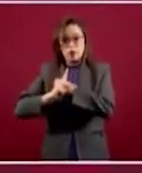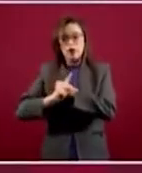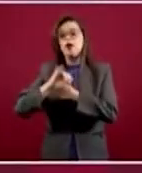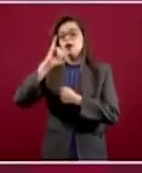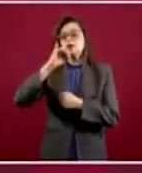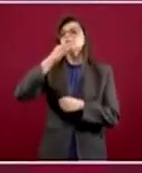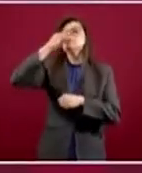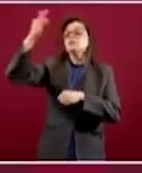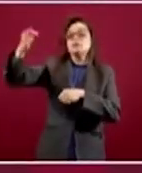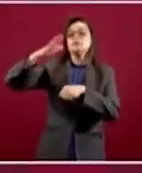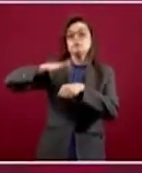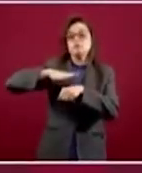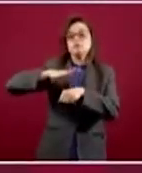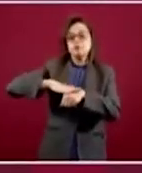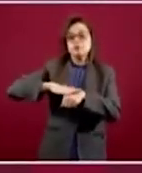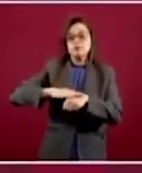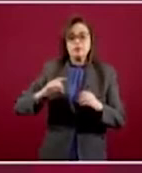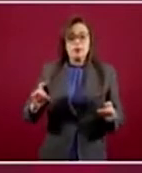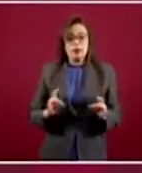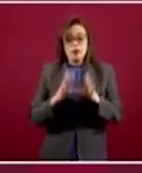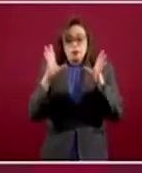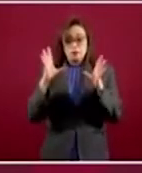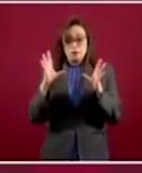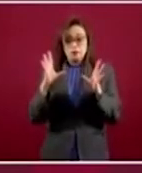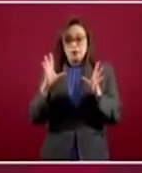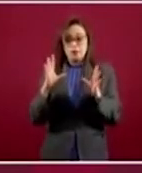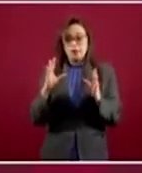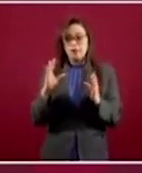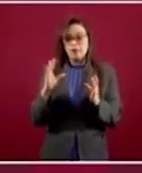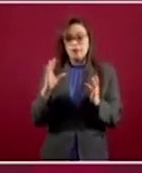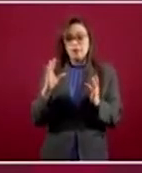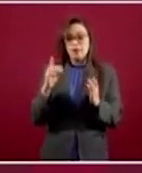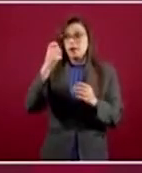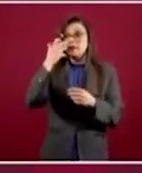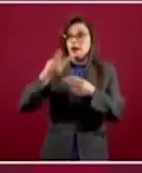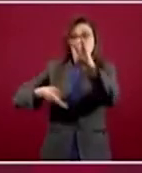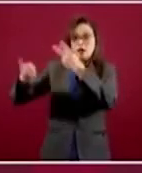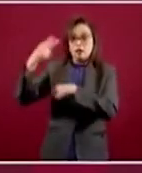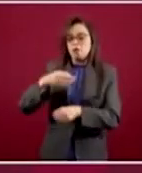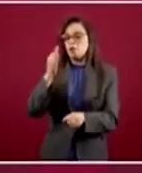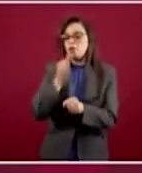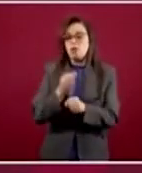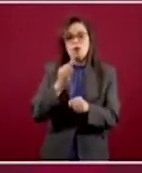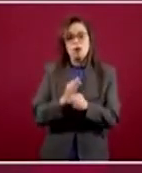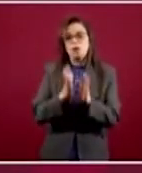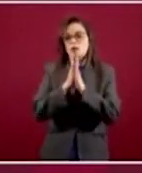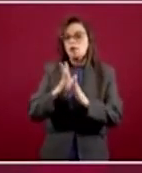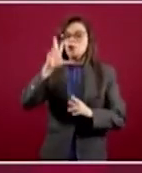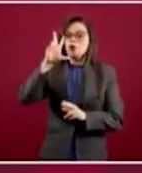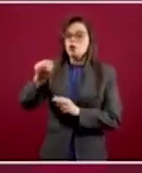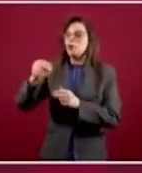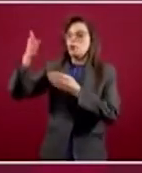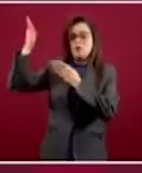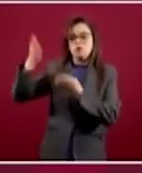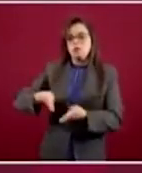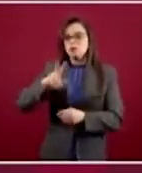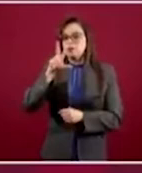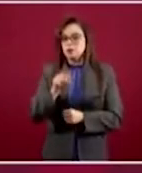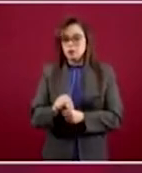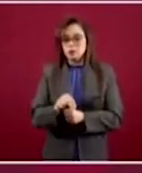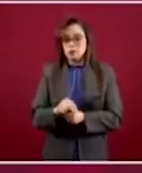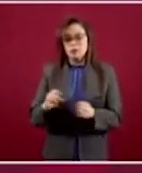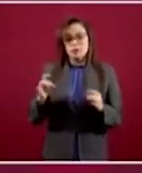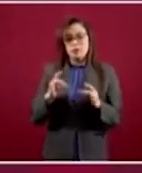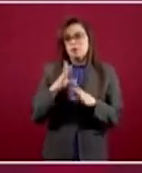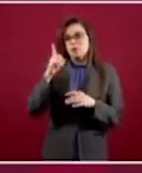hasta donde sea posible no vengan ahora no vengan ahora porque en su transporte